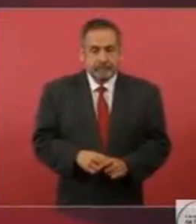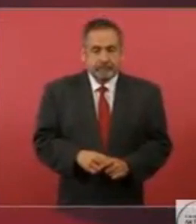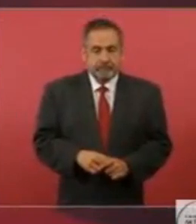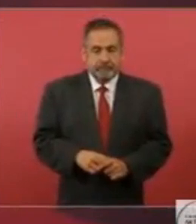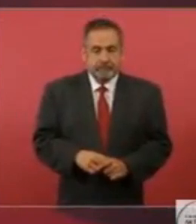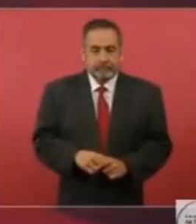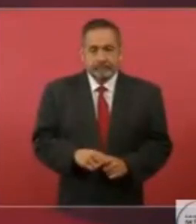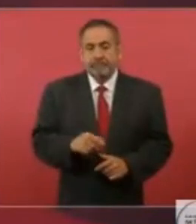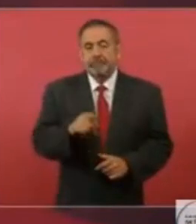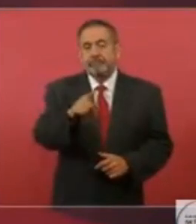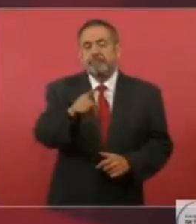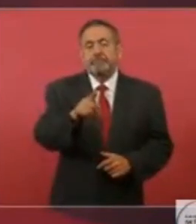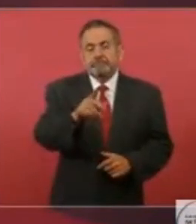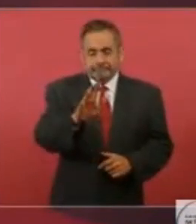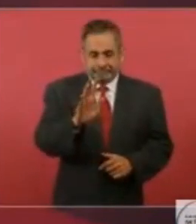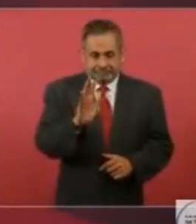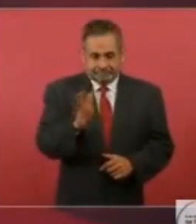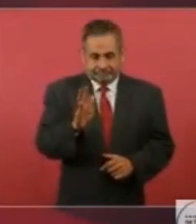Ya vamos